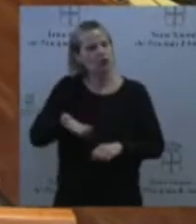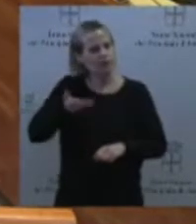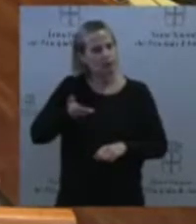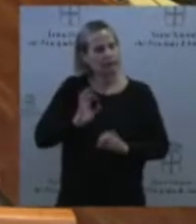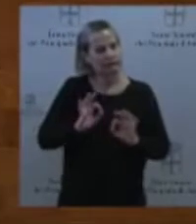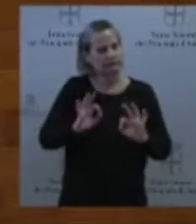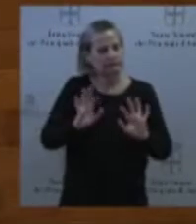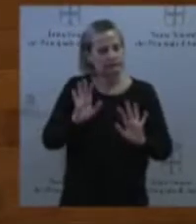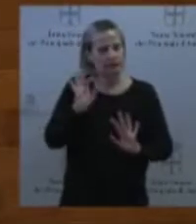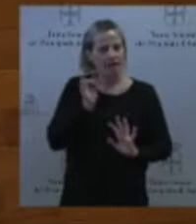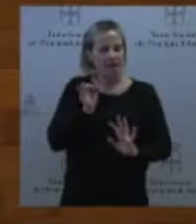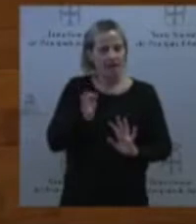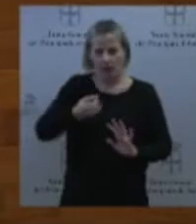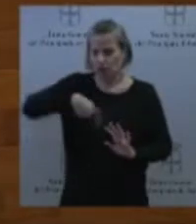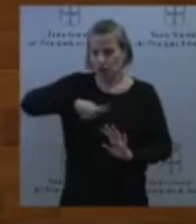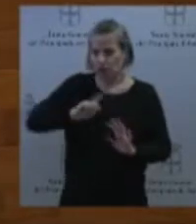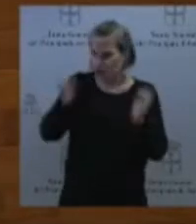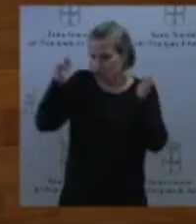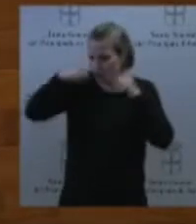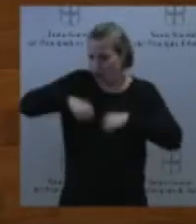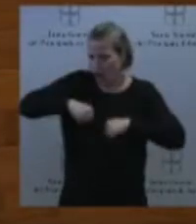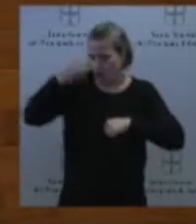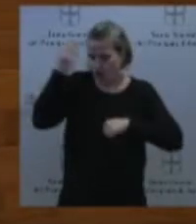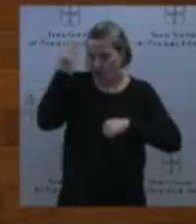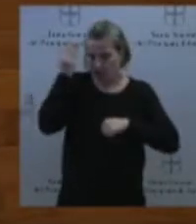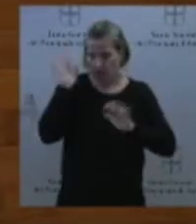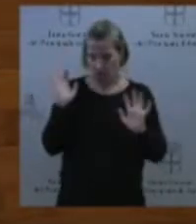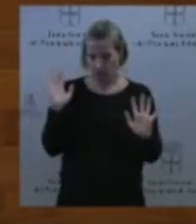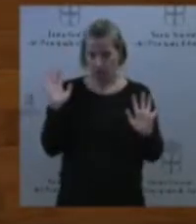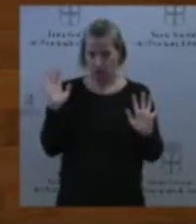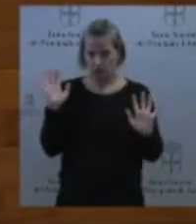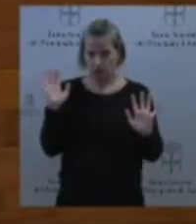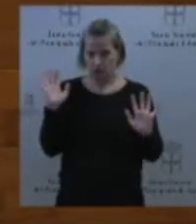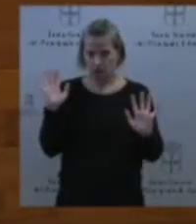y todes de acuerdo. Hay que mejorar y defender